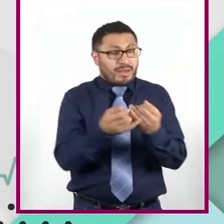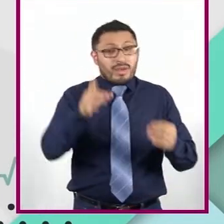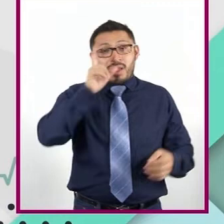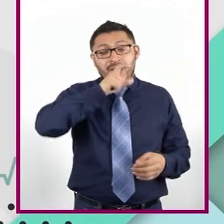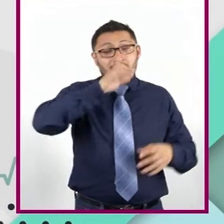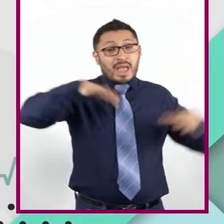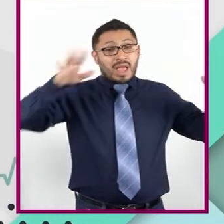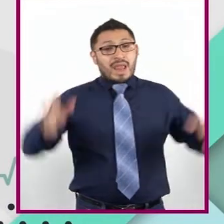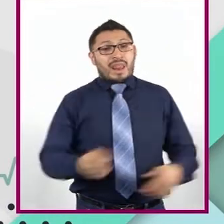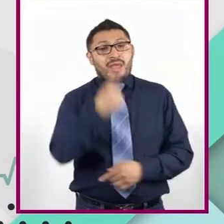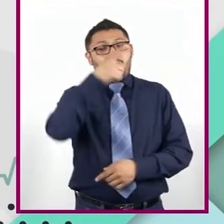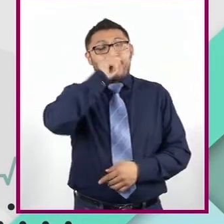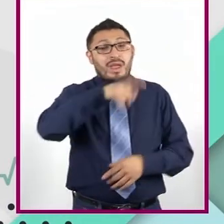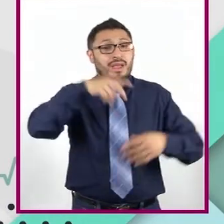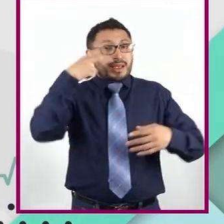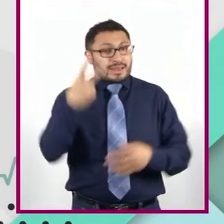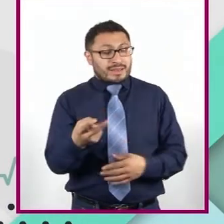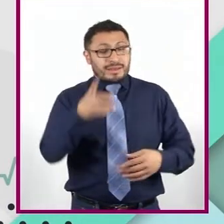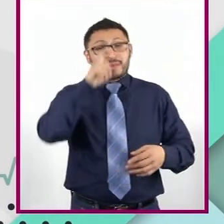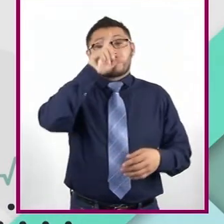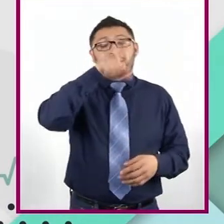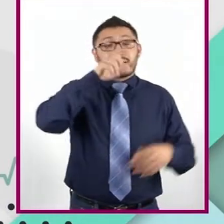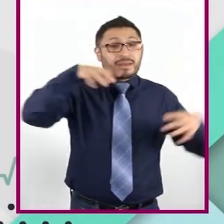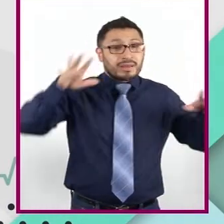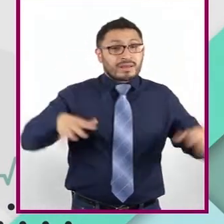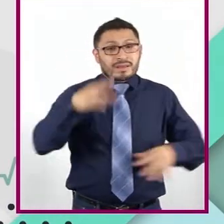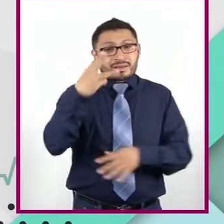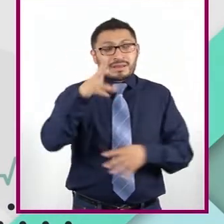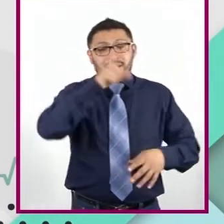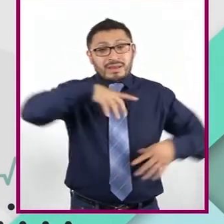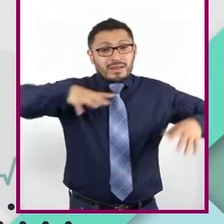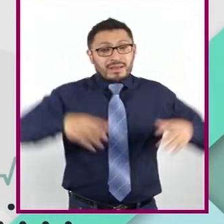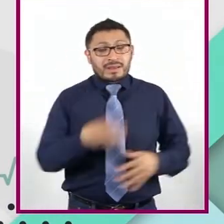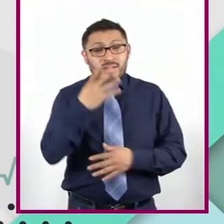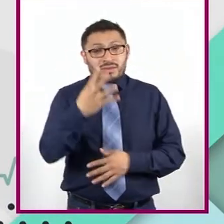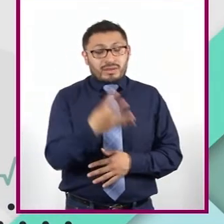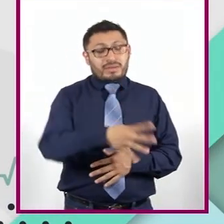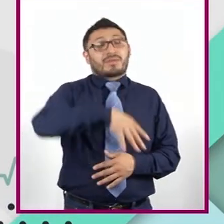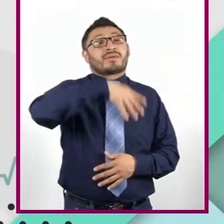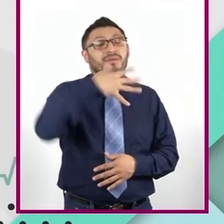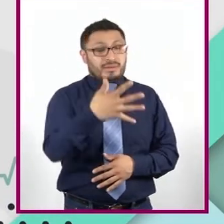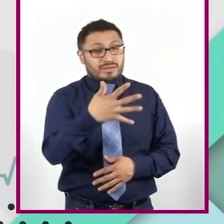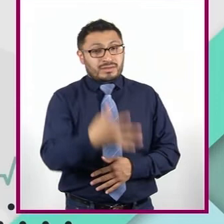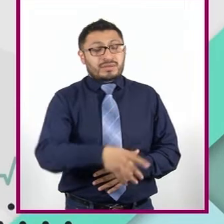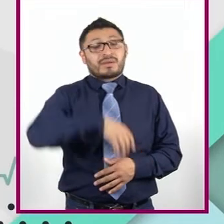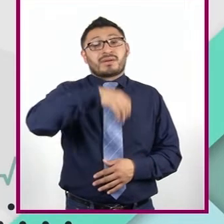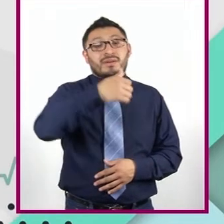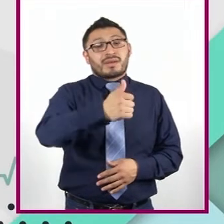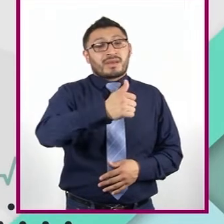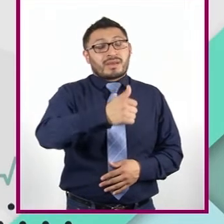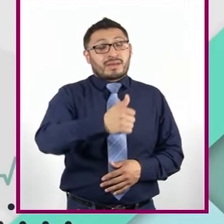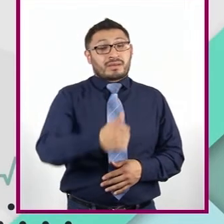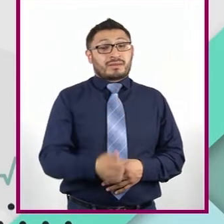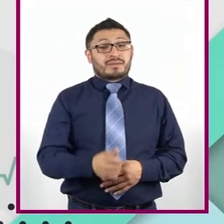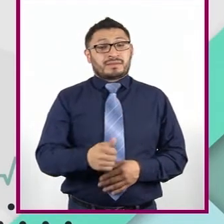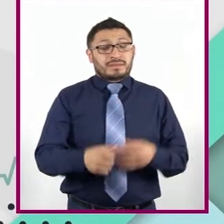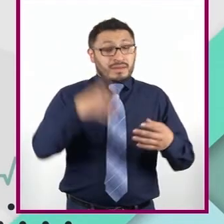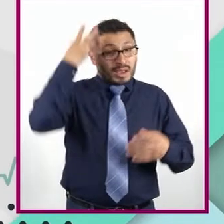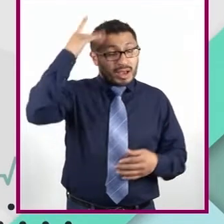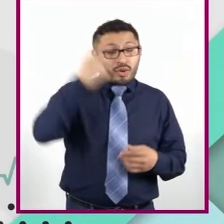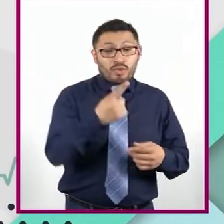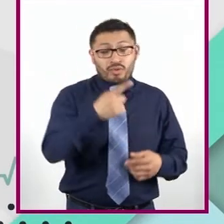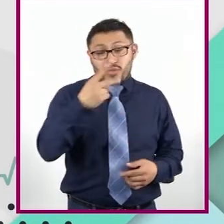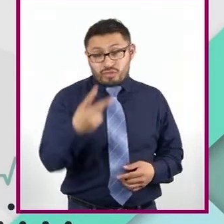águila 1, águila 2, águila 3, águila 4, águila 5, águila 6, sol 1,